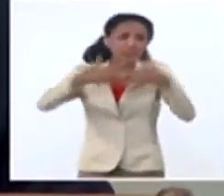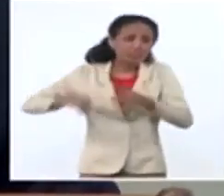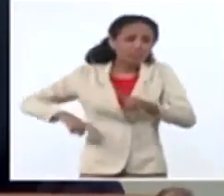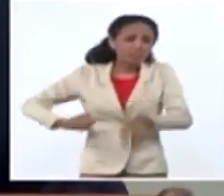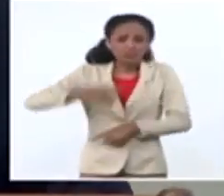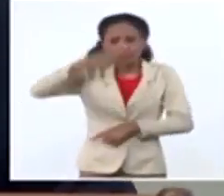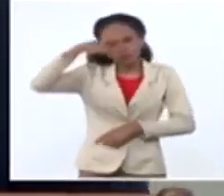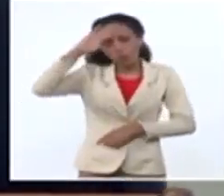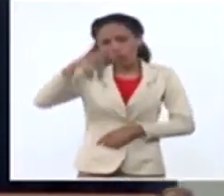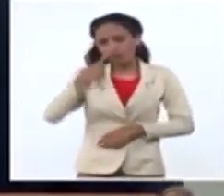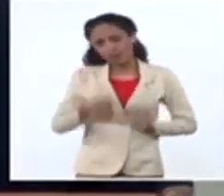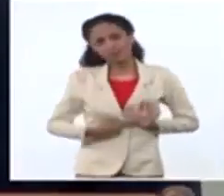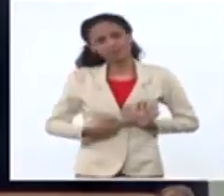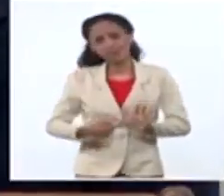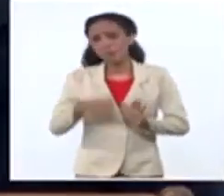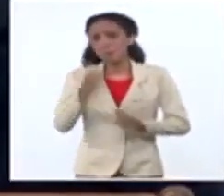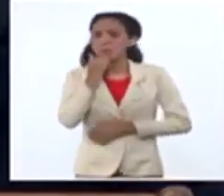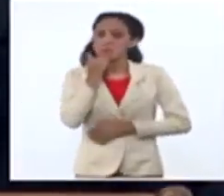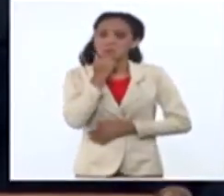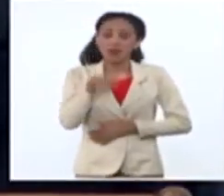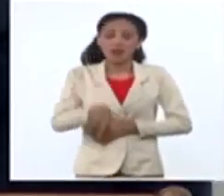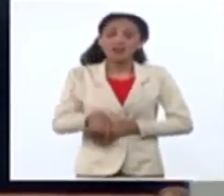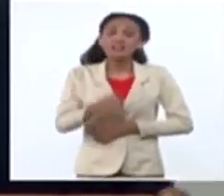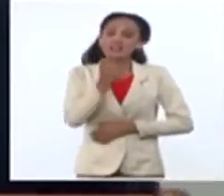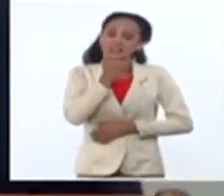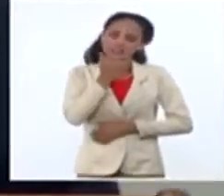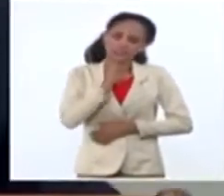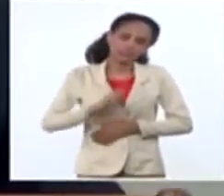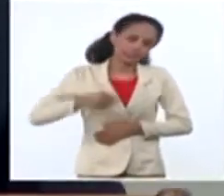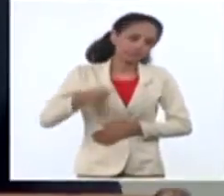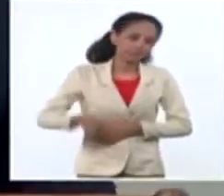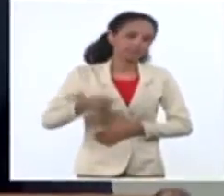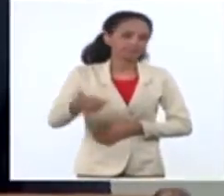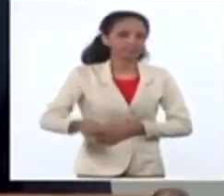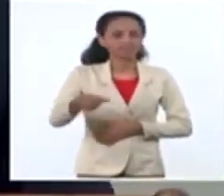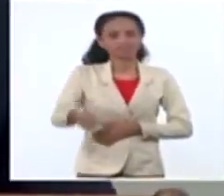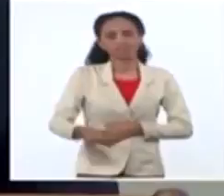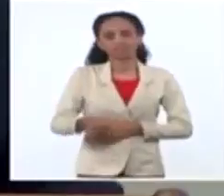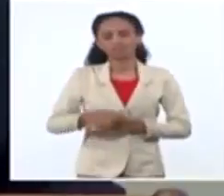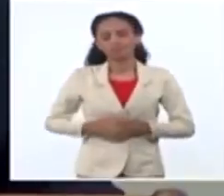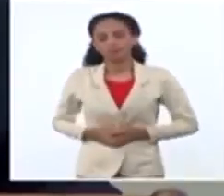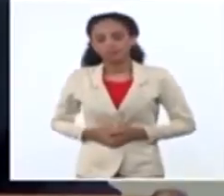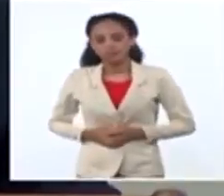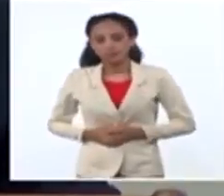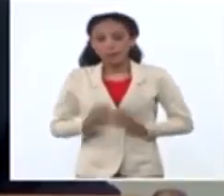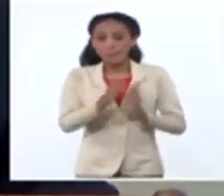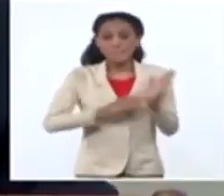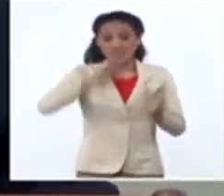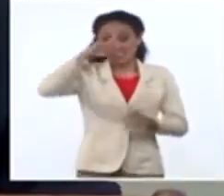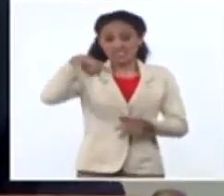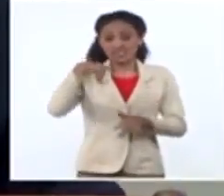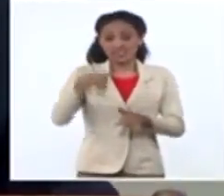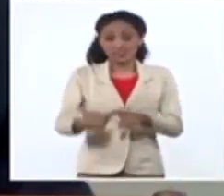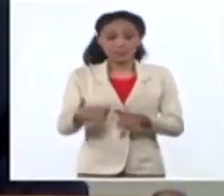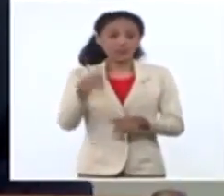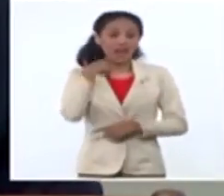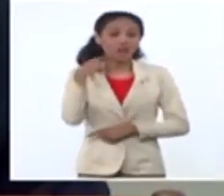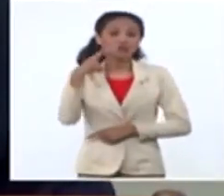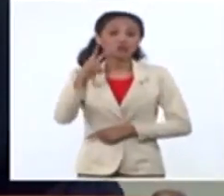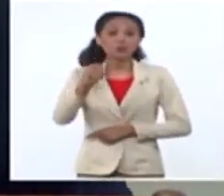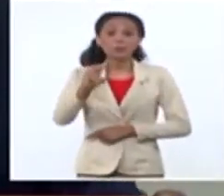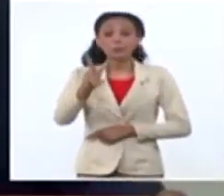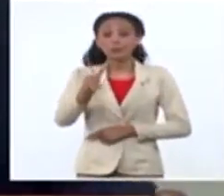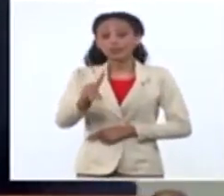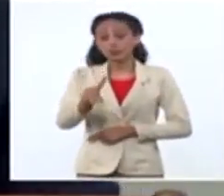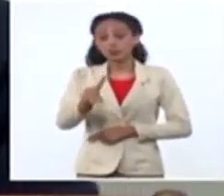fluye de manera permanente. Solo en septiembre del 2021 se asignó